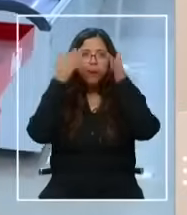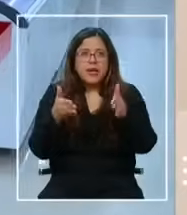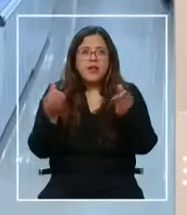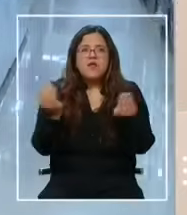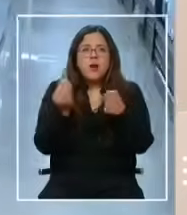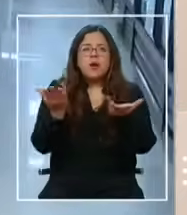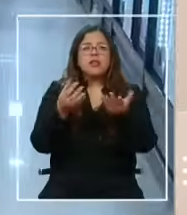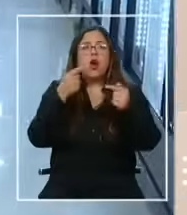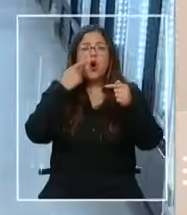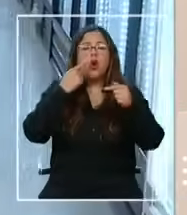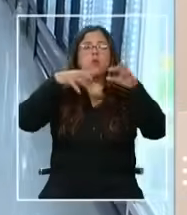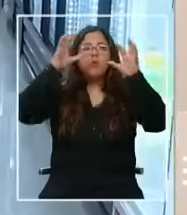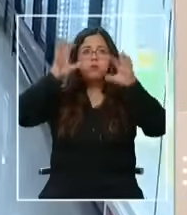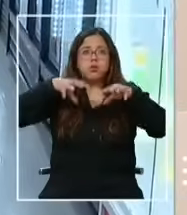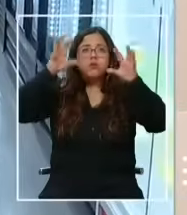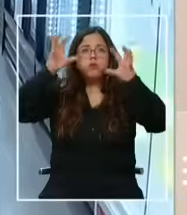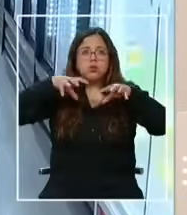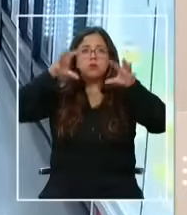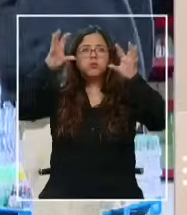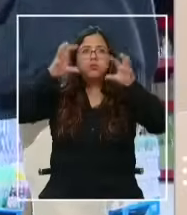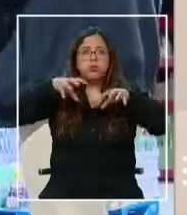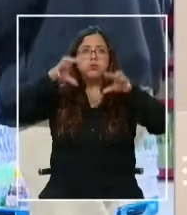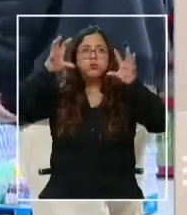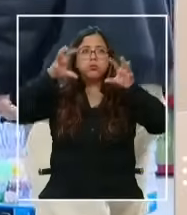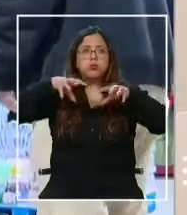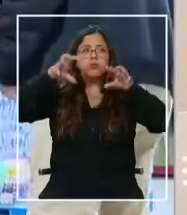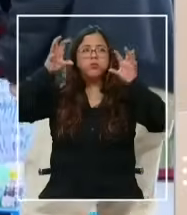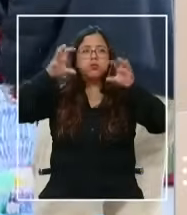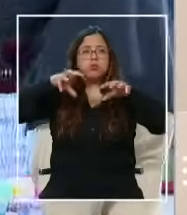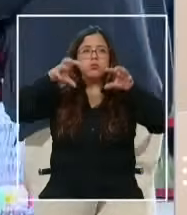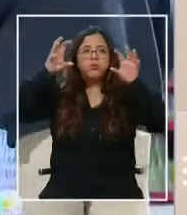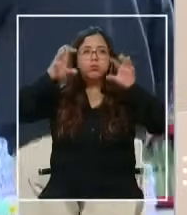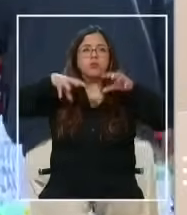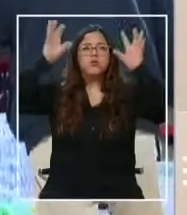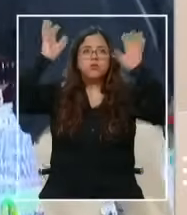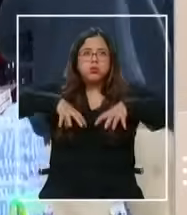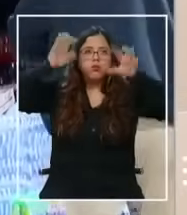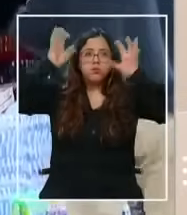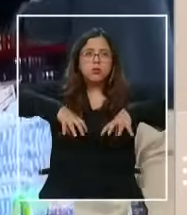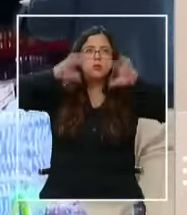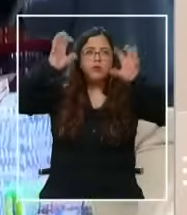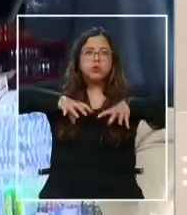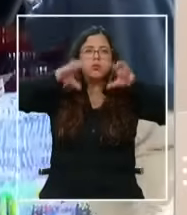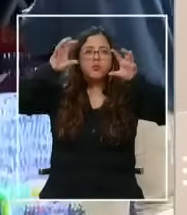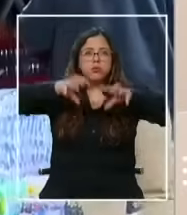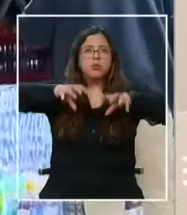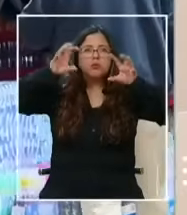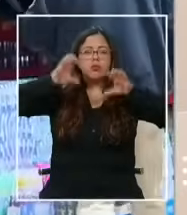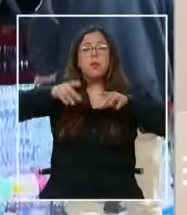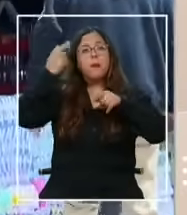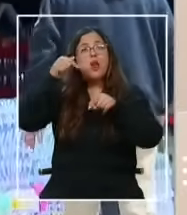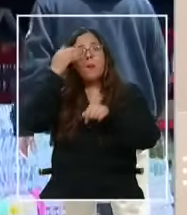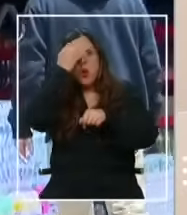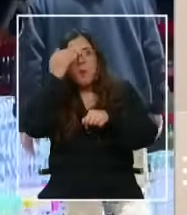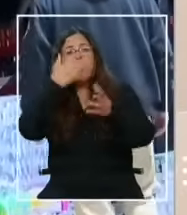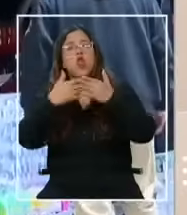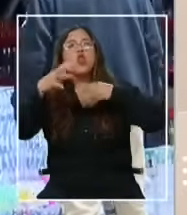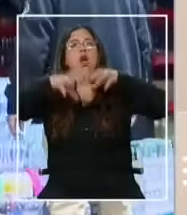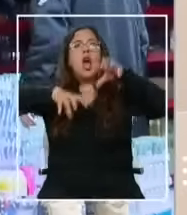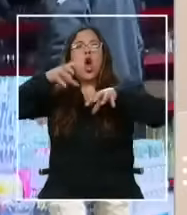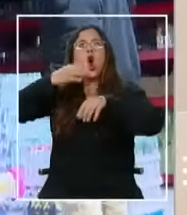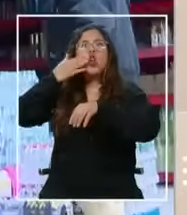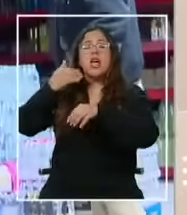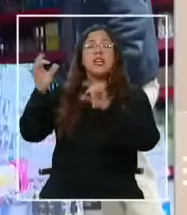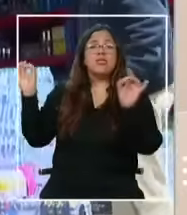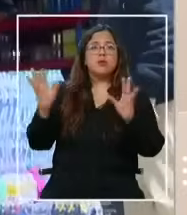acá la lluvia ha sido intermitente a ratos intensas en este momento hay una suerte de llovisna pero eh la preocupación está en la precordillera porque finalmente si llueve